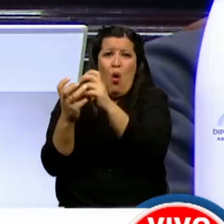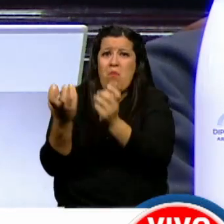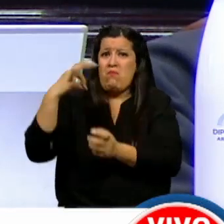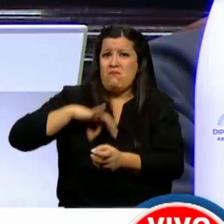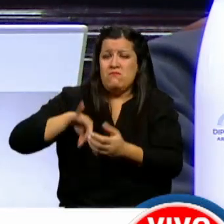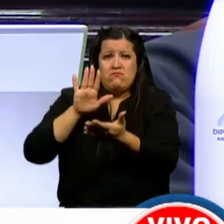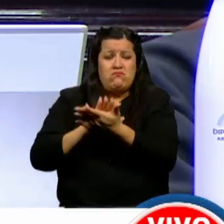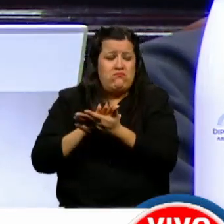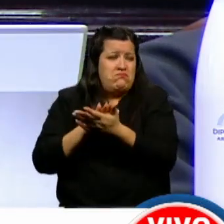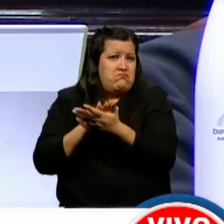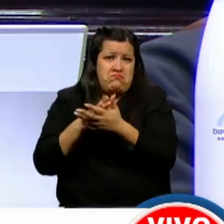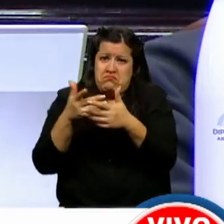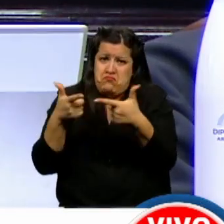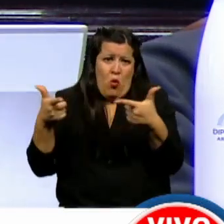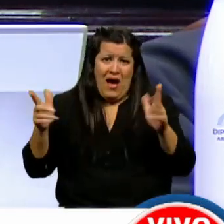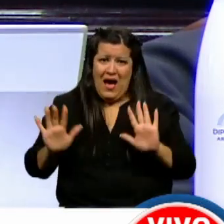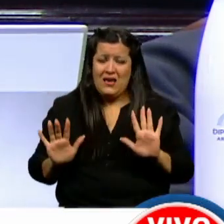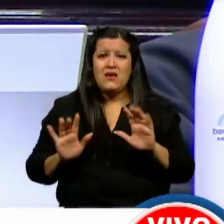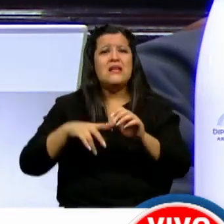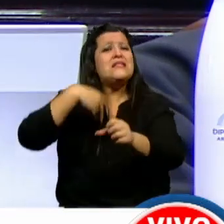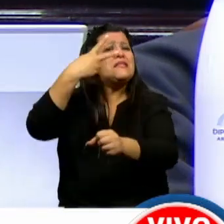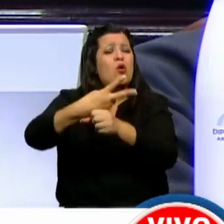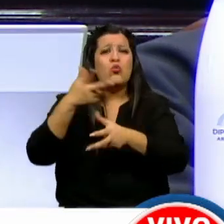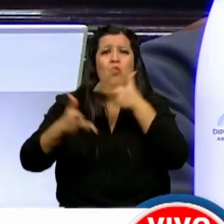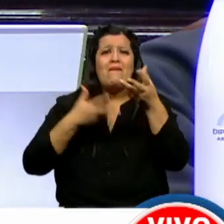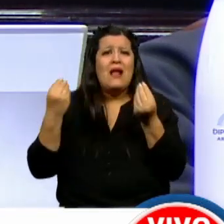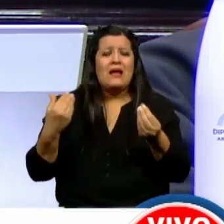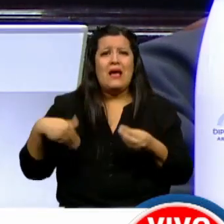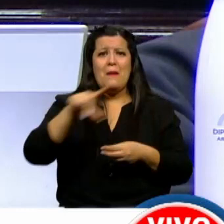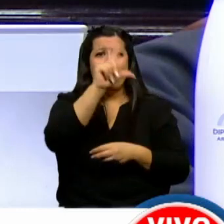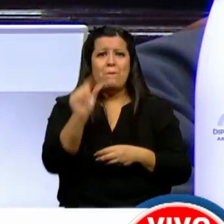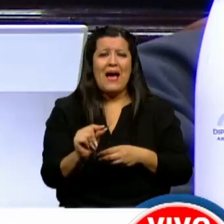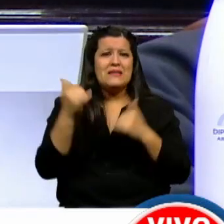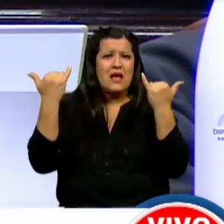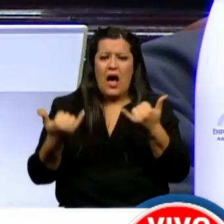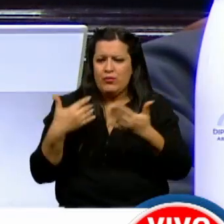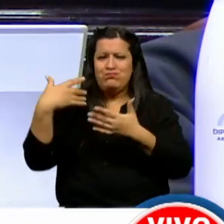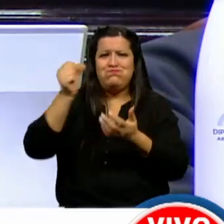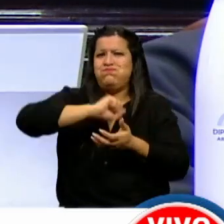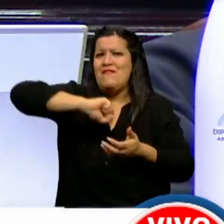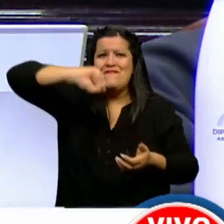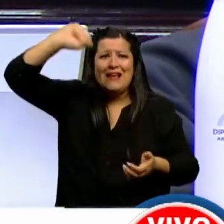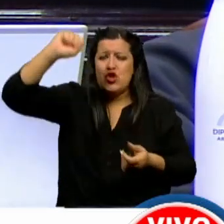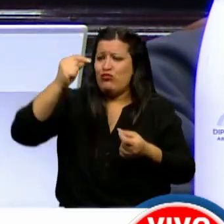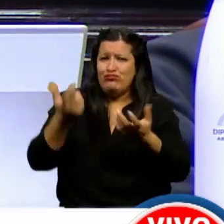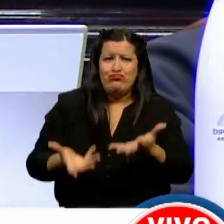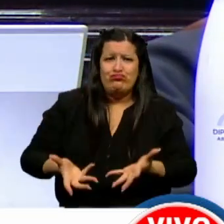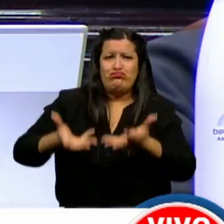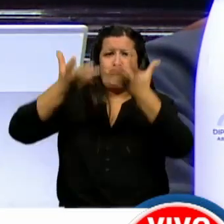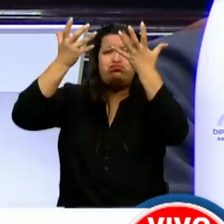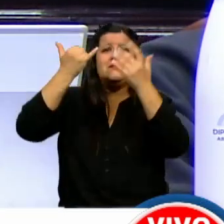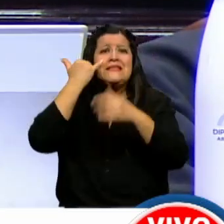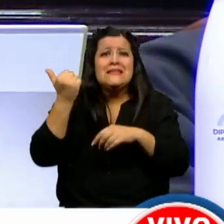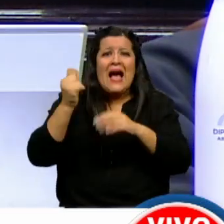existen. Y segundo, estamos hablando de un país que tiene una velocidad inflacionaria que ya está